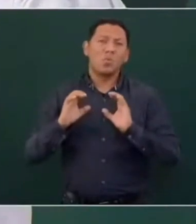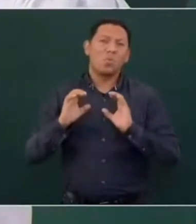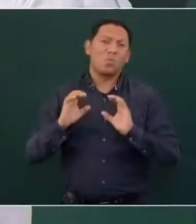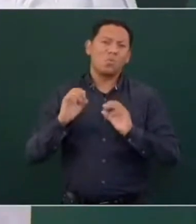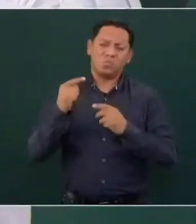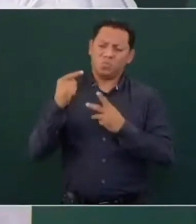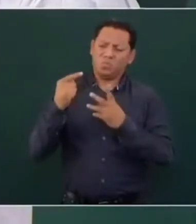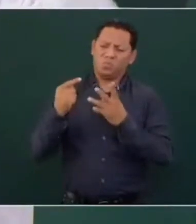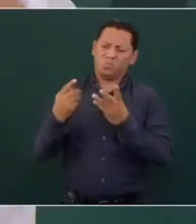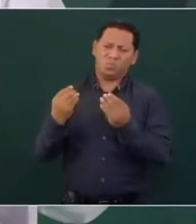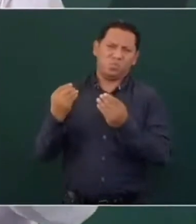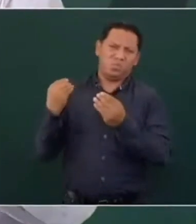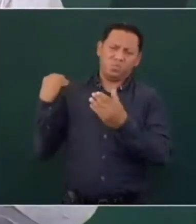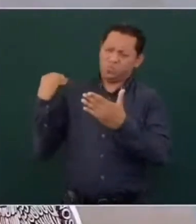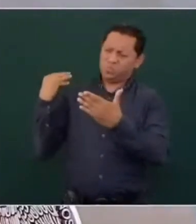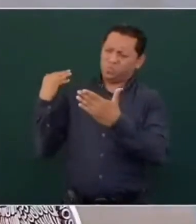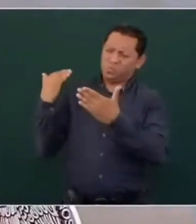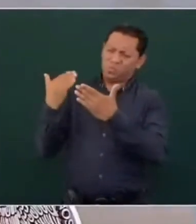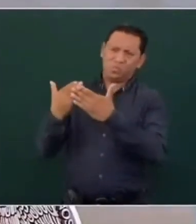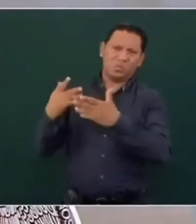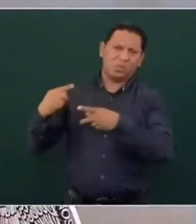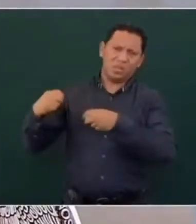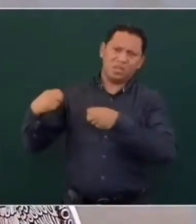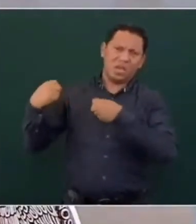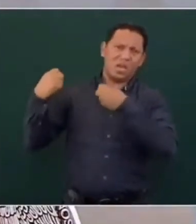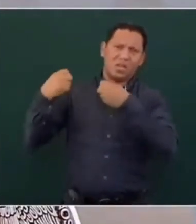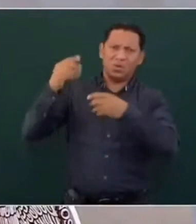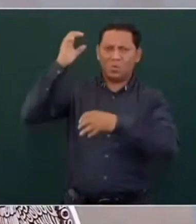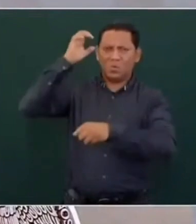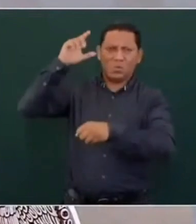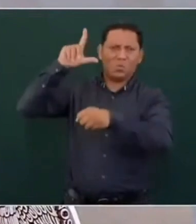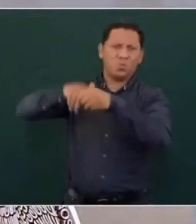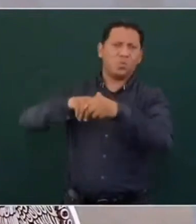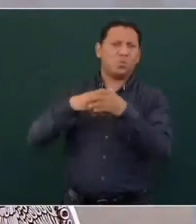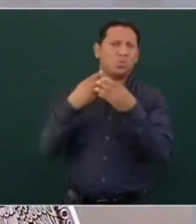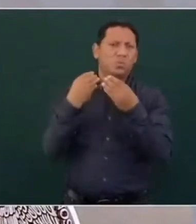bagaje, nuestra herencia cultural.